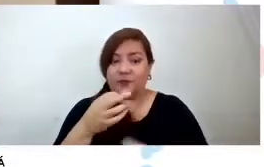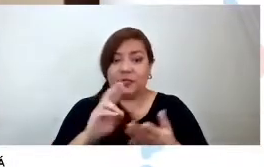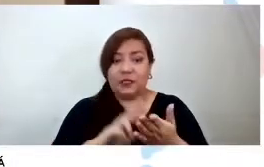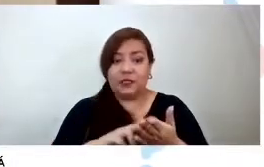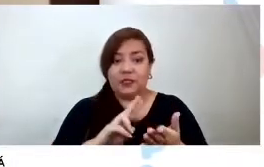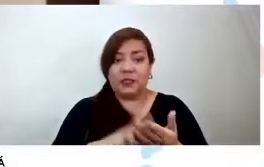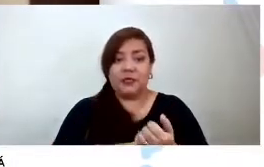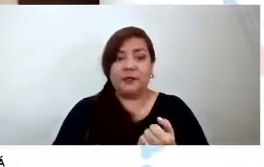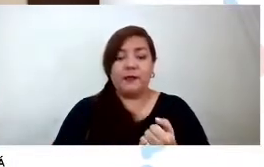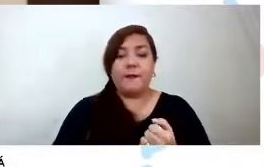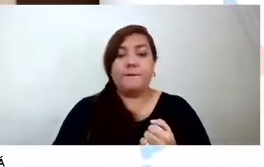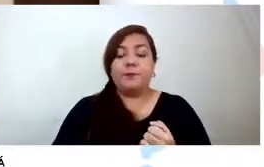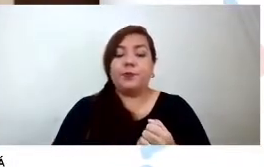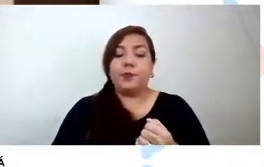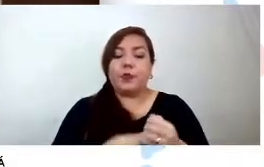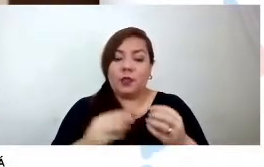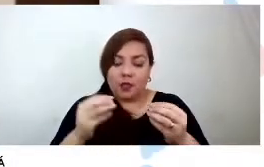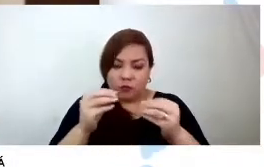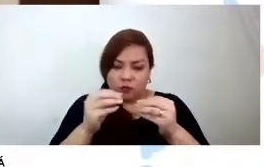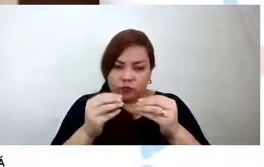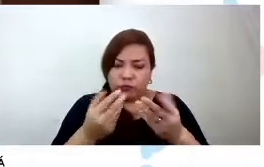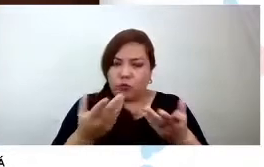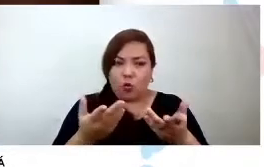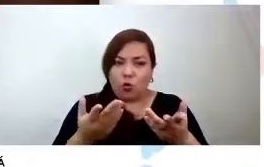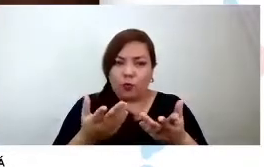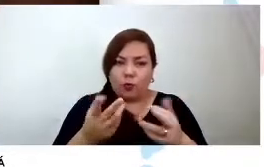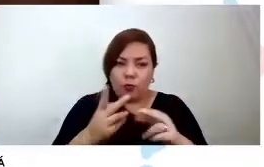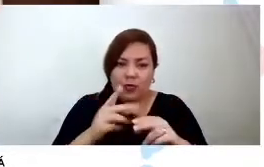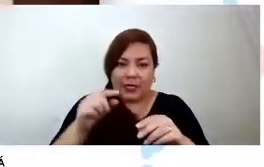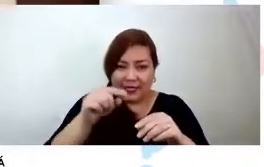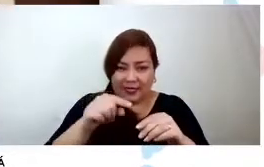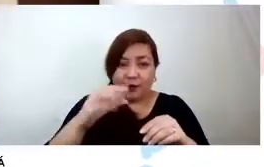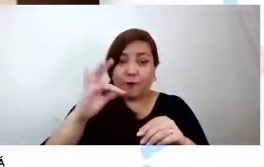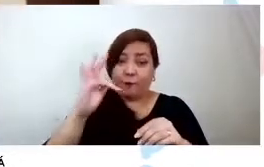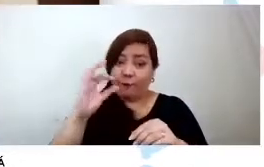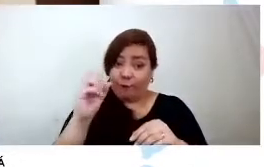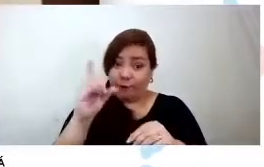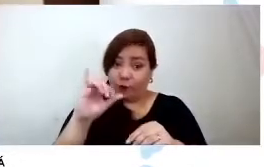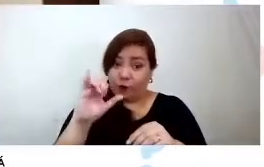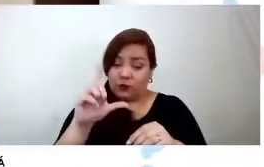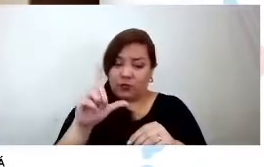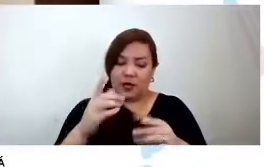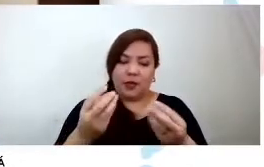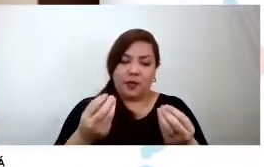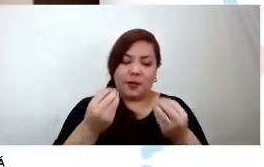que el tratamiento de los fósiles para poder